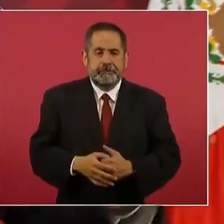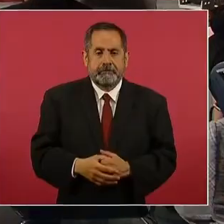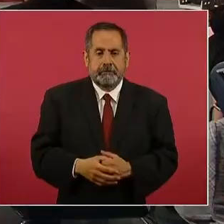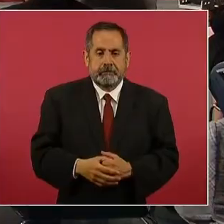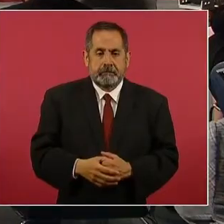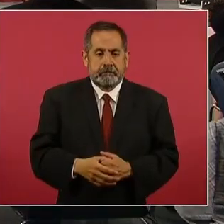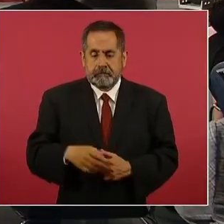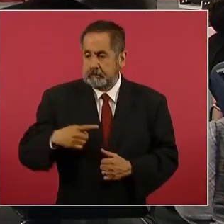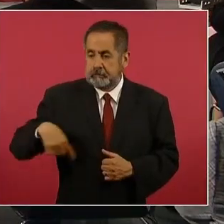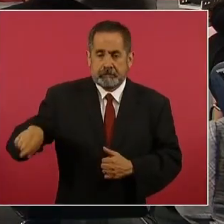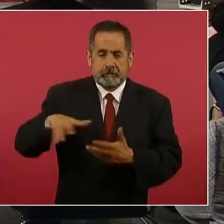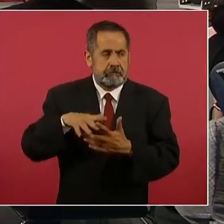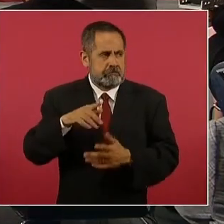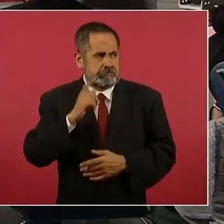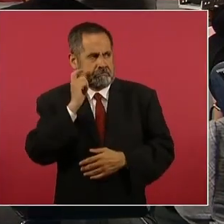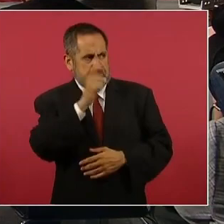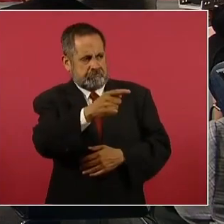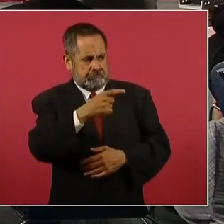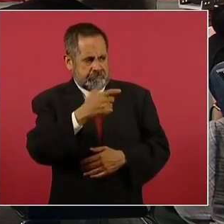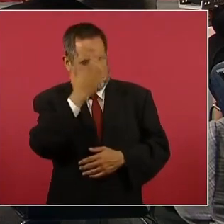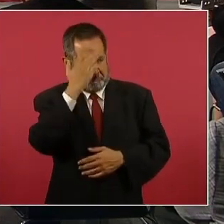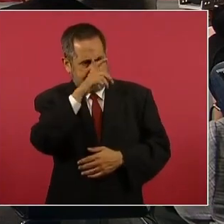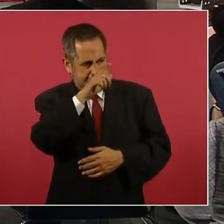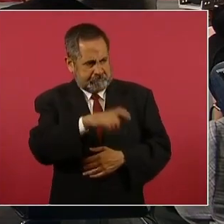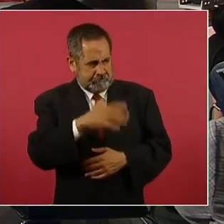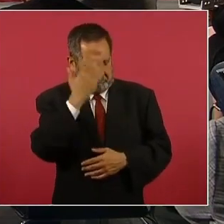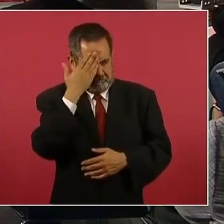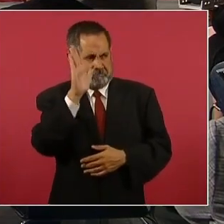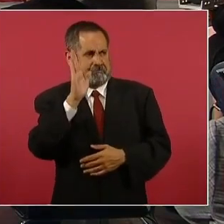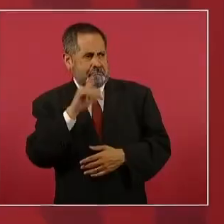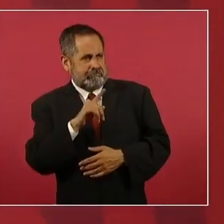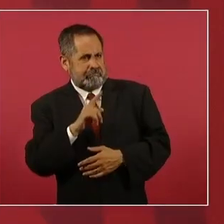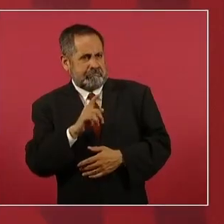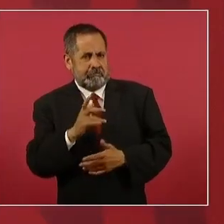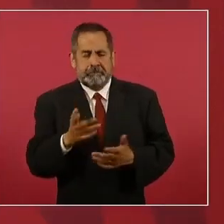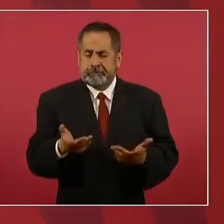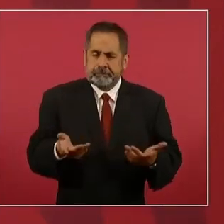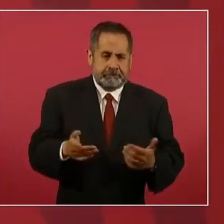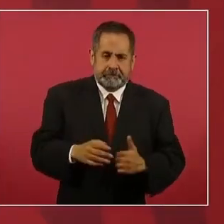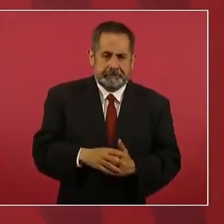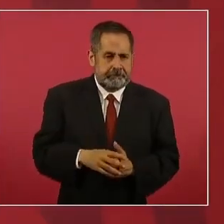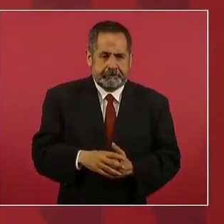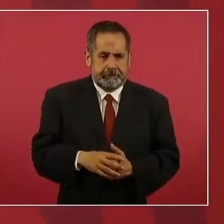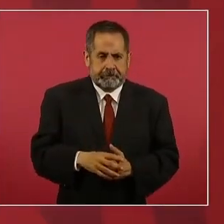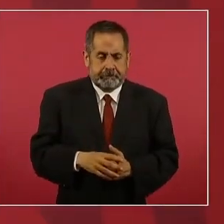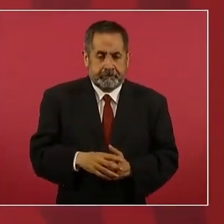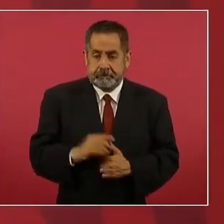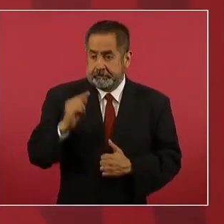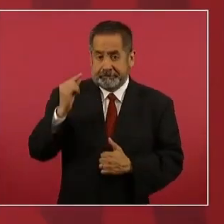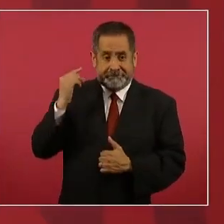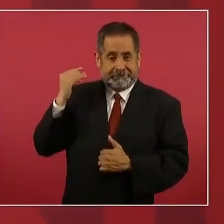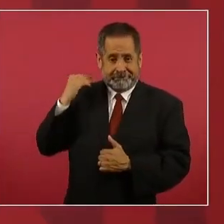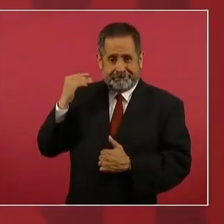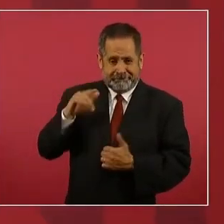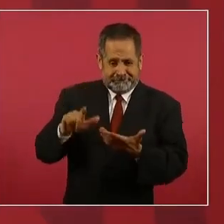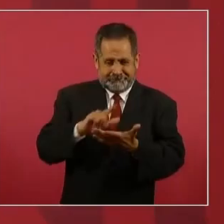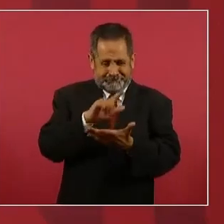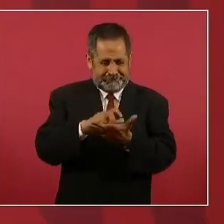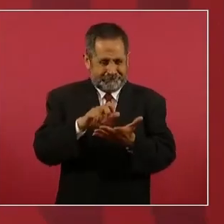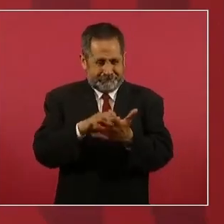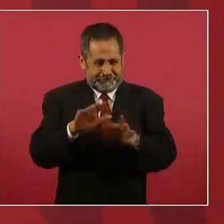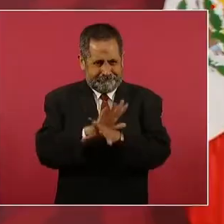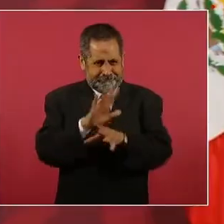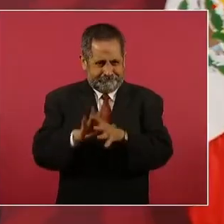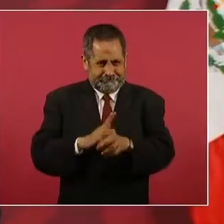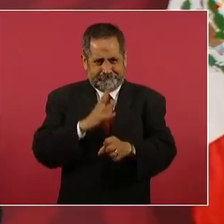No saben quiénes son sus dirigentes. Ahora en la reforma laboral se logró